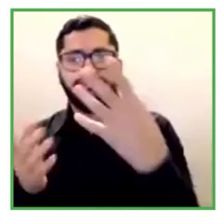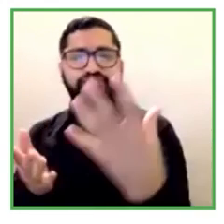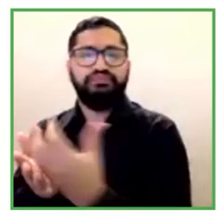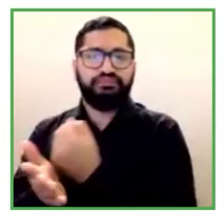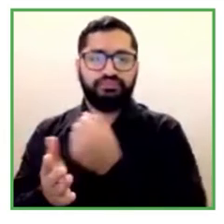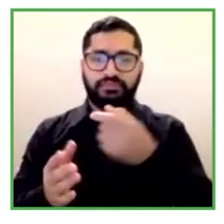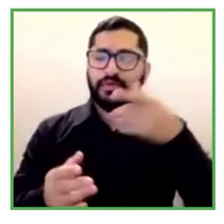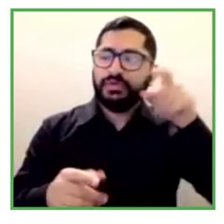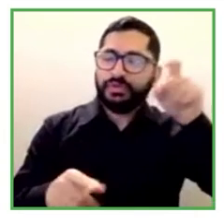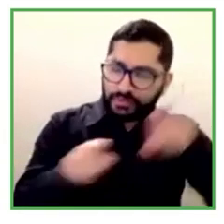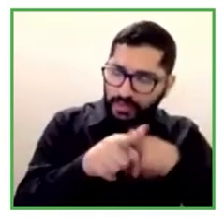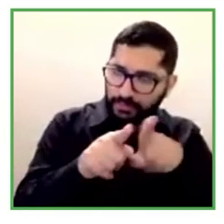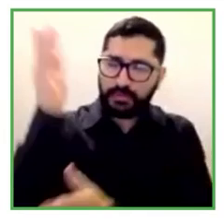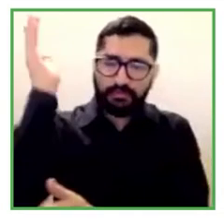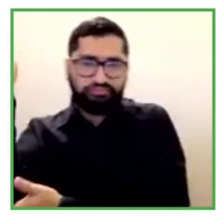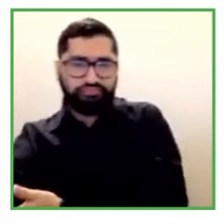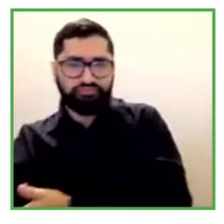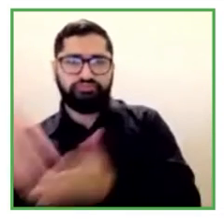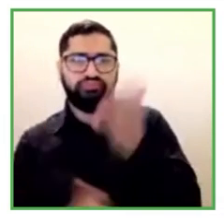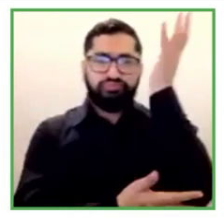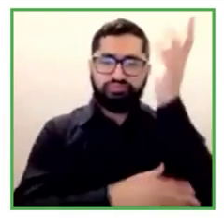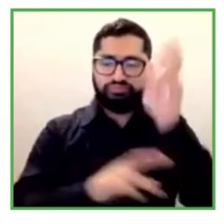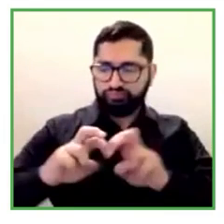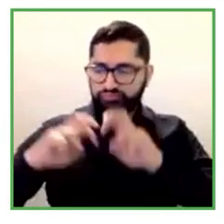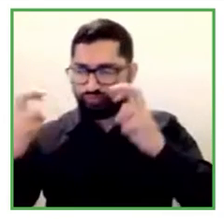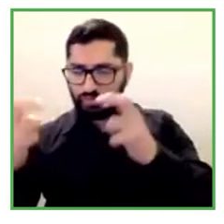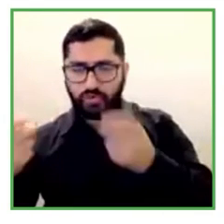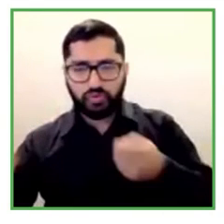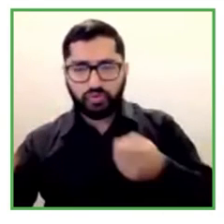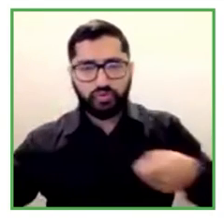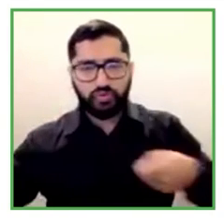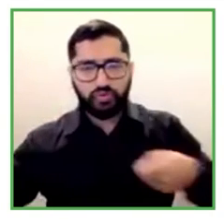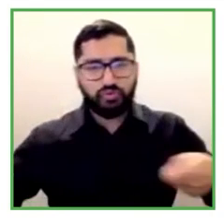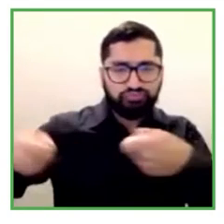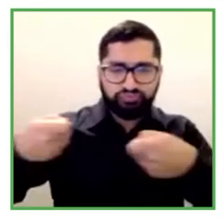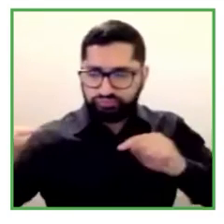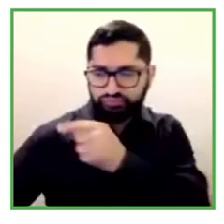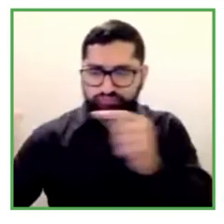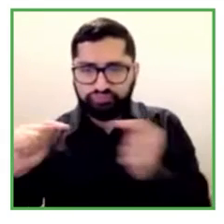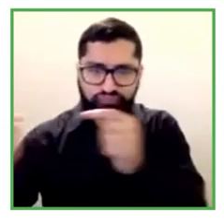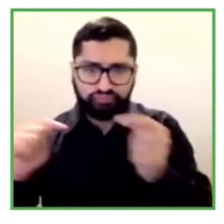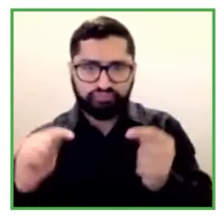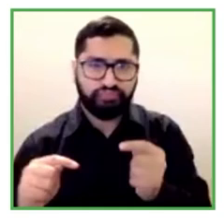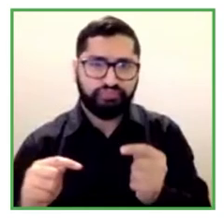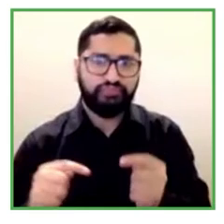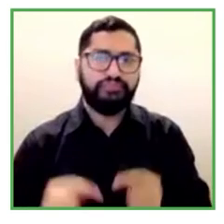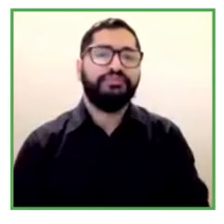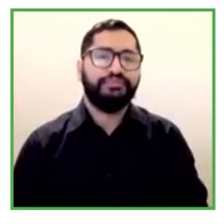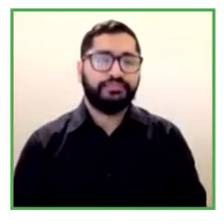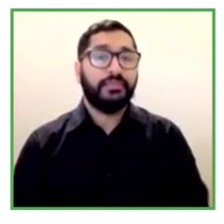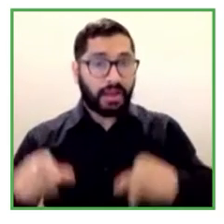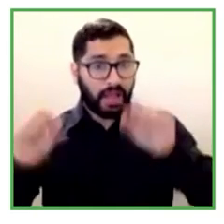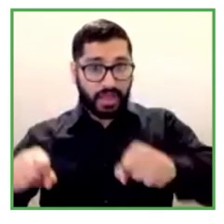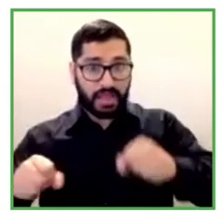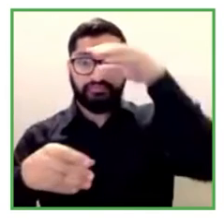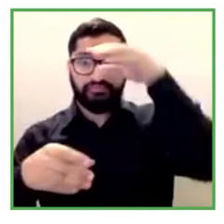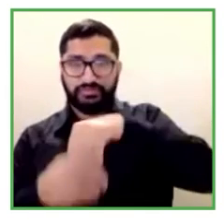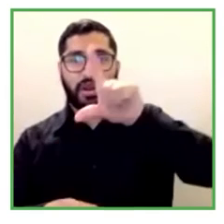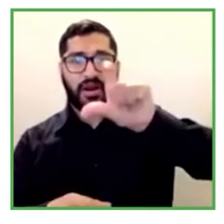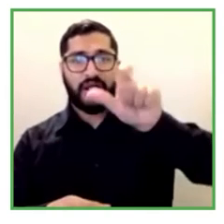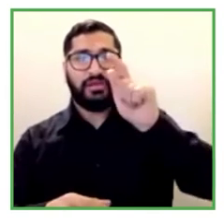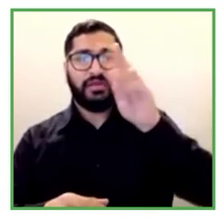nuevos profesionales. Todo ello redundó en una excelente mejoría de nuestra tasa